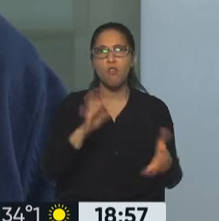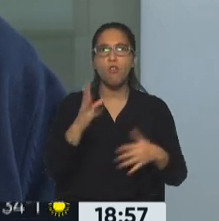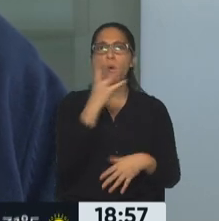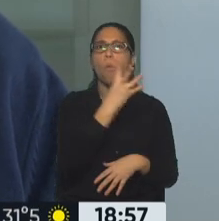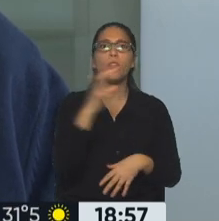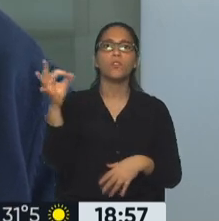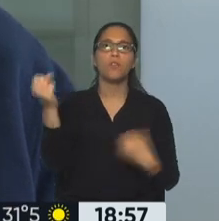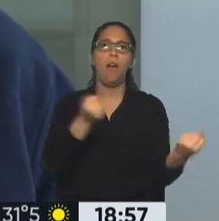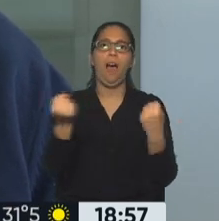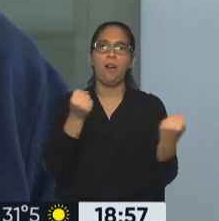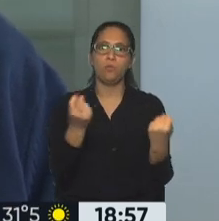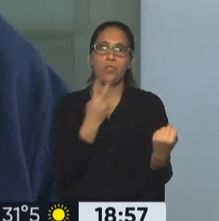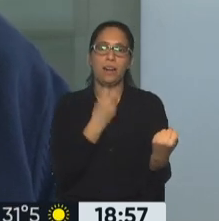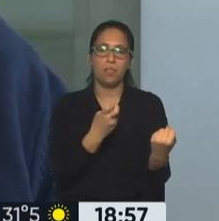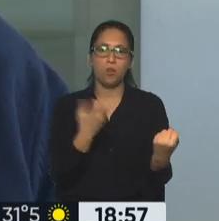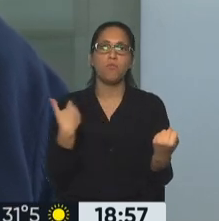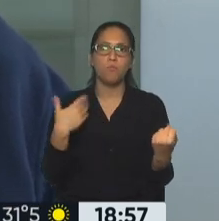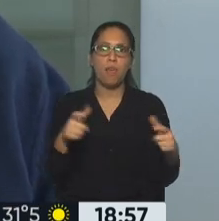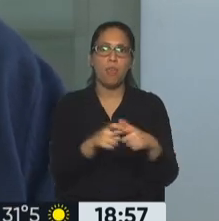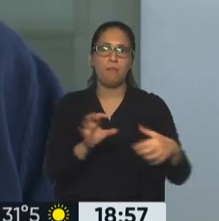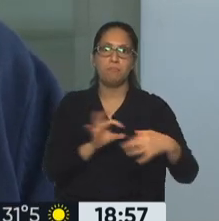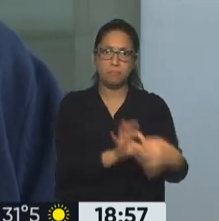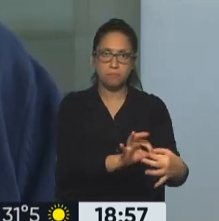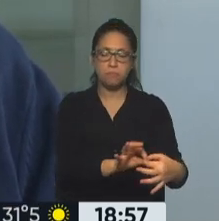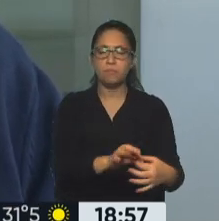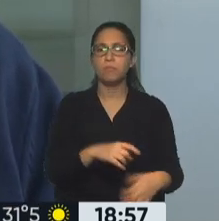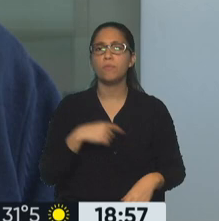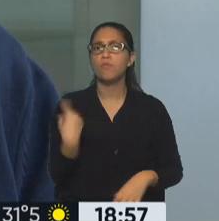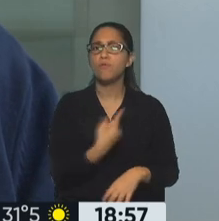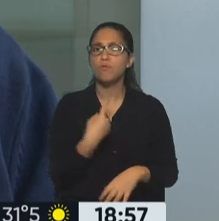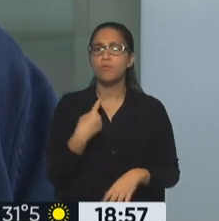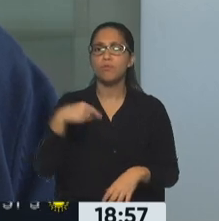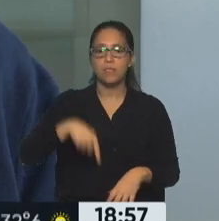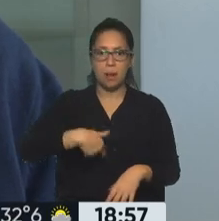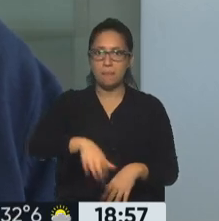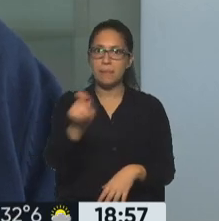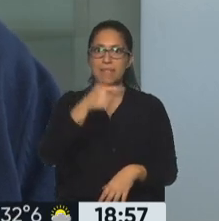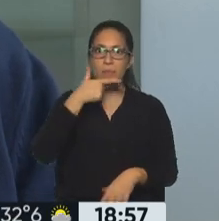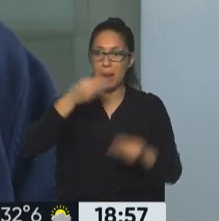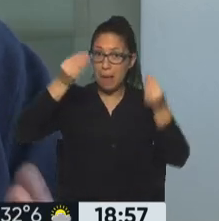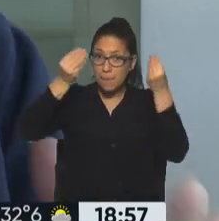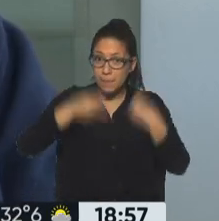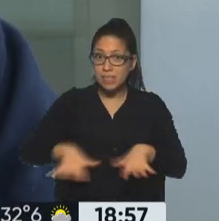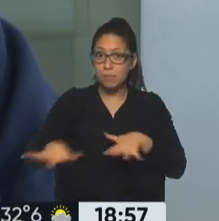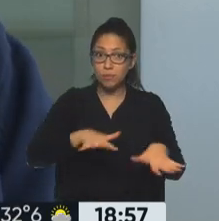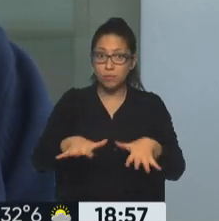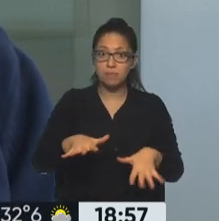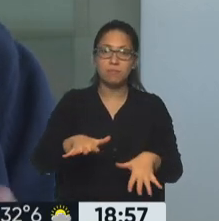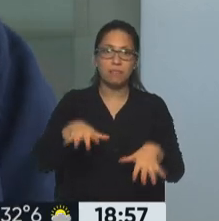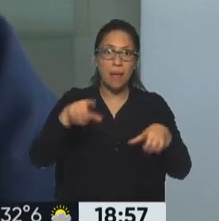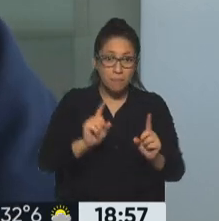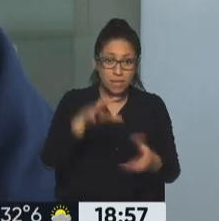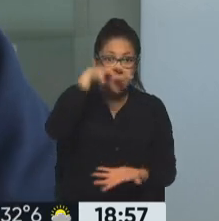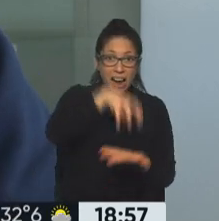vehículos eléctricos. Esta tecnología que estamos poniendo en marcha en septiembre la estamos replicando por 5, o sea,